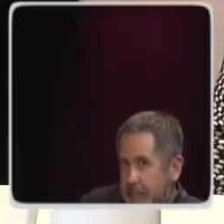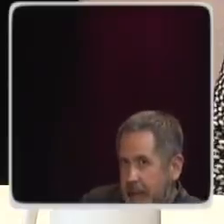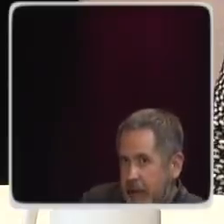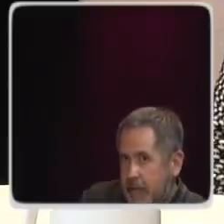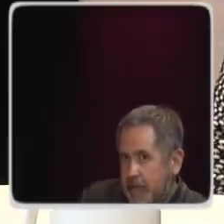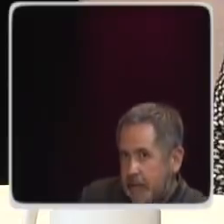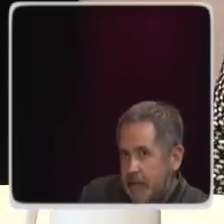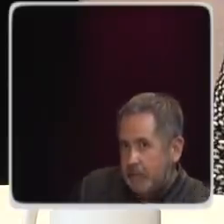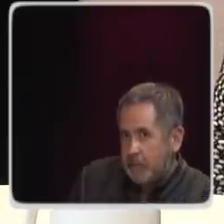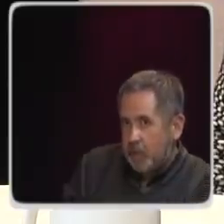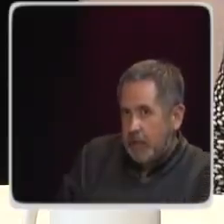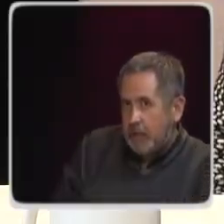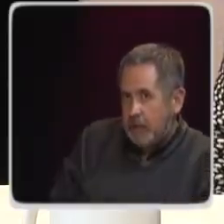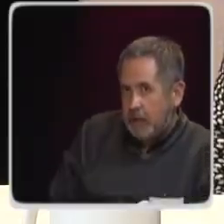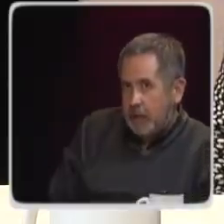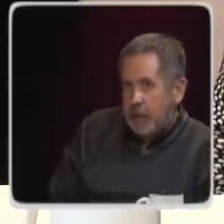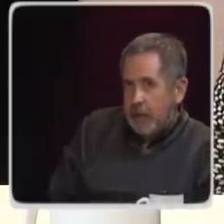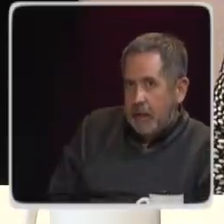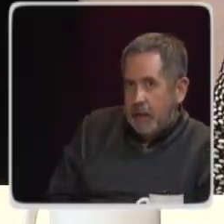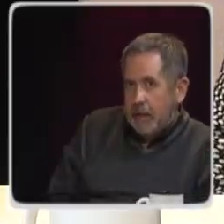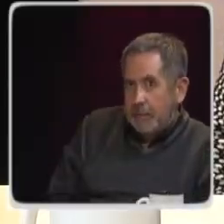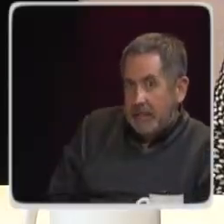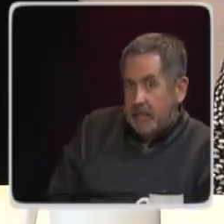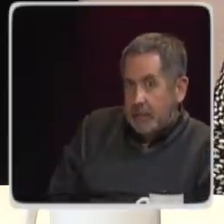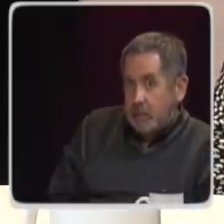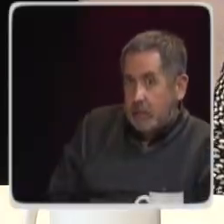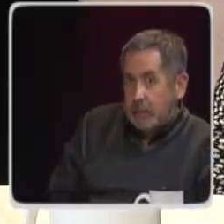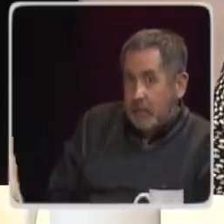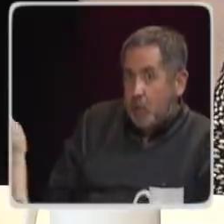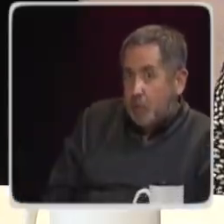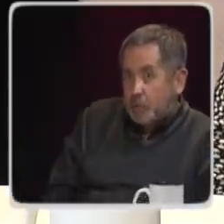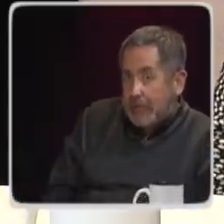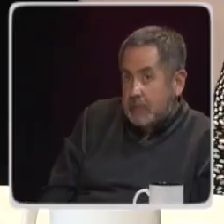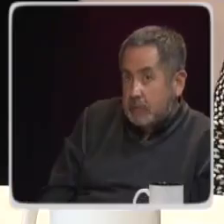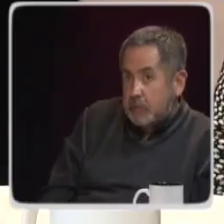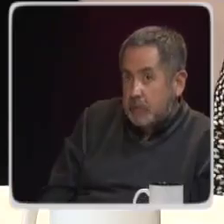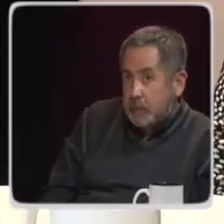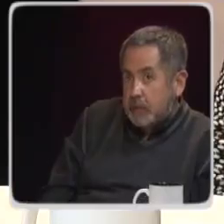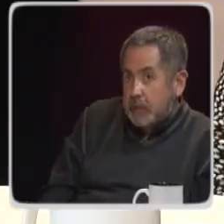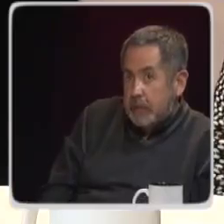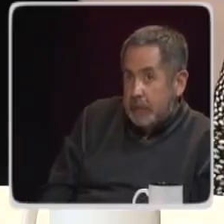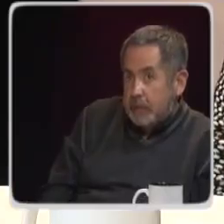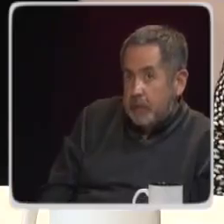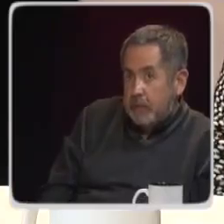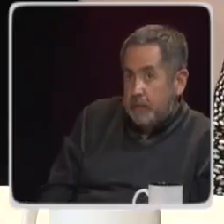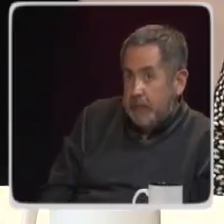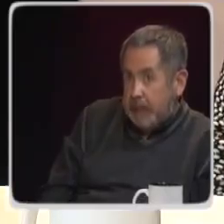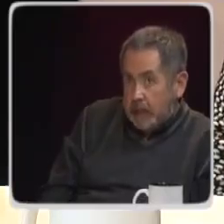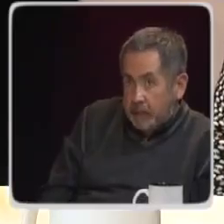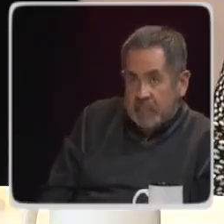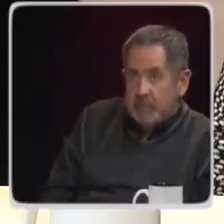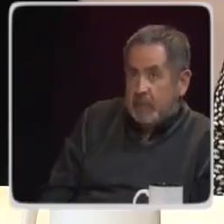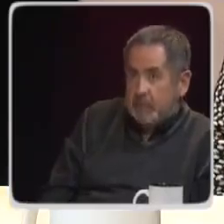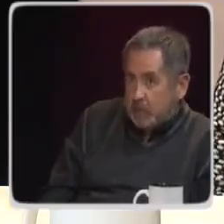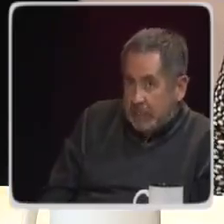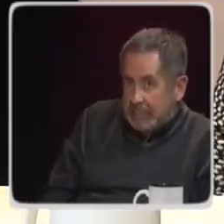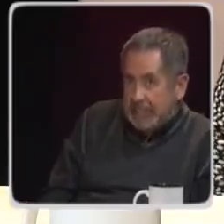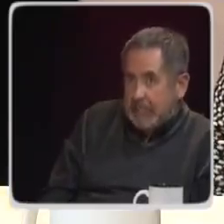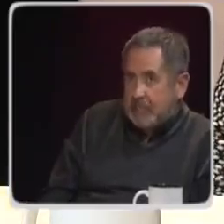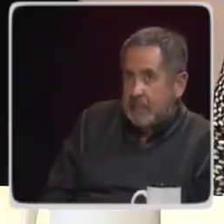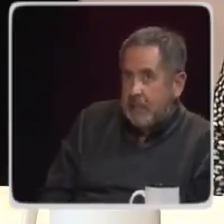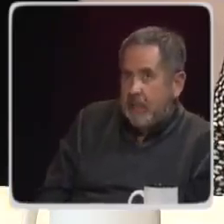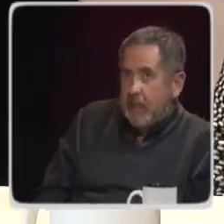algún cambio dentro de lo que sería el patrimonio de la Cámara, que es un patrimonio arquitectónico, pues ellos